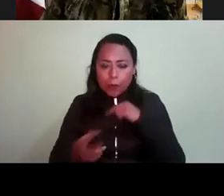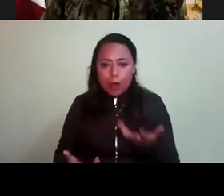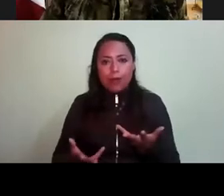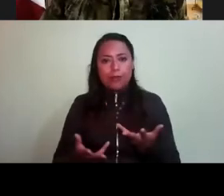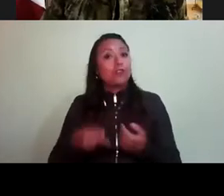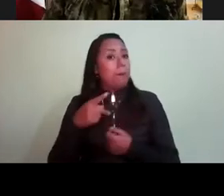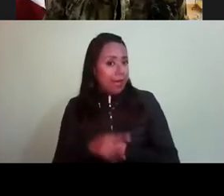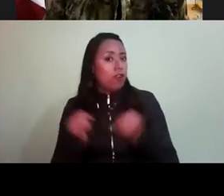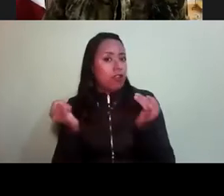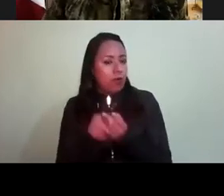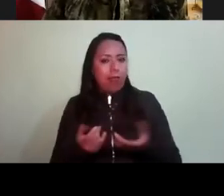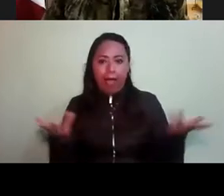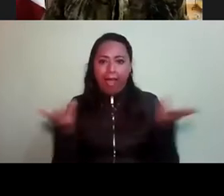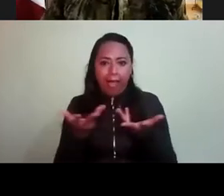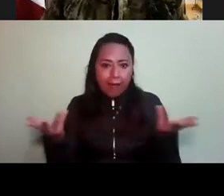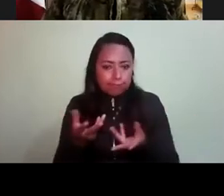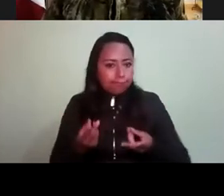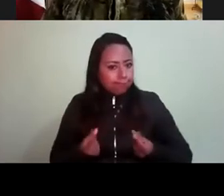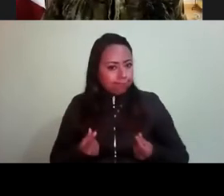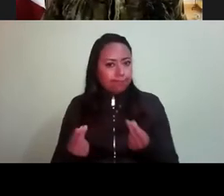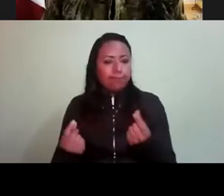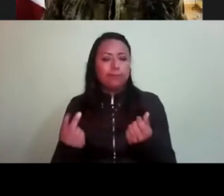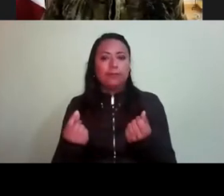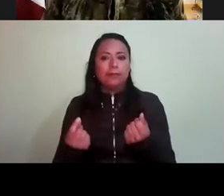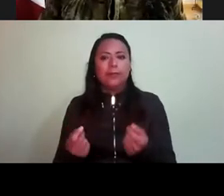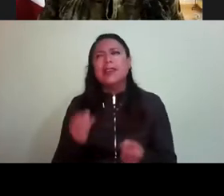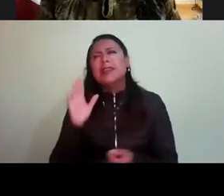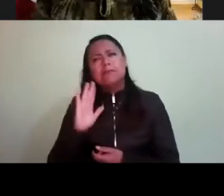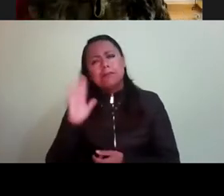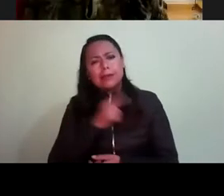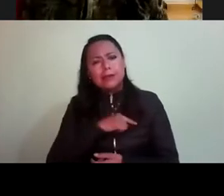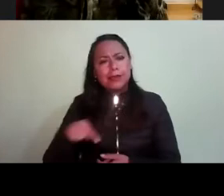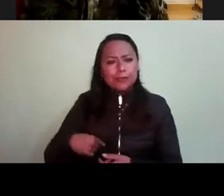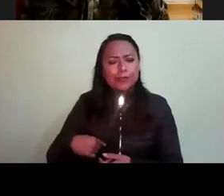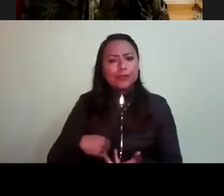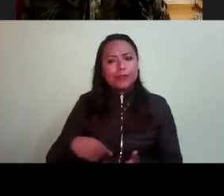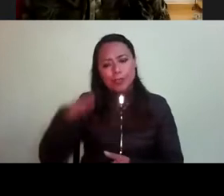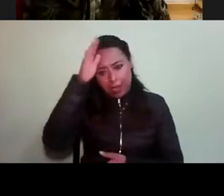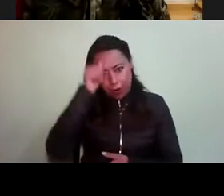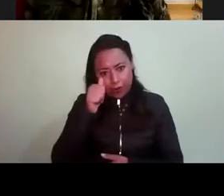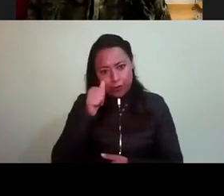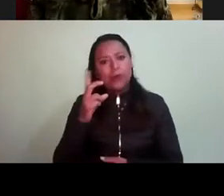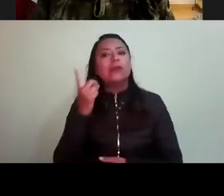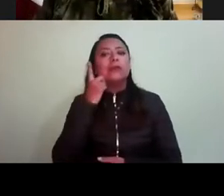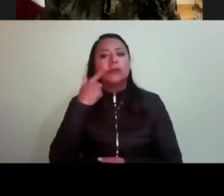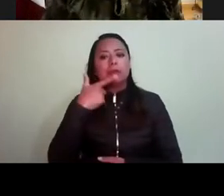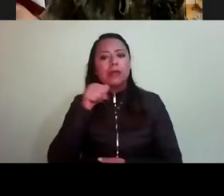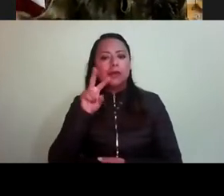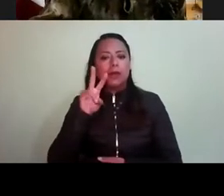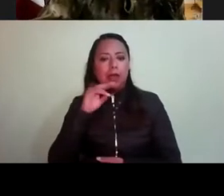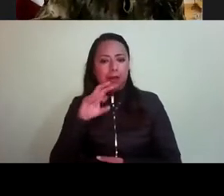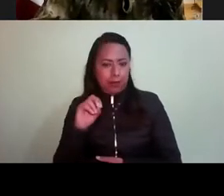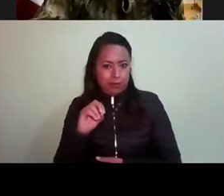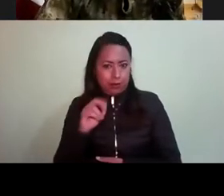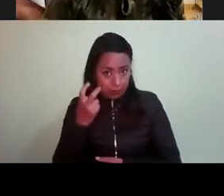ocupación. Pareciera que nos pusimos de acuerdo con el diputado Gaviño, pero esto no fue así, en donde